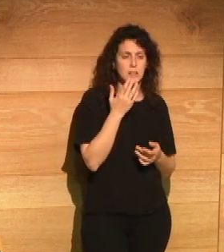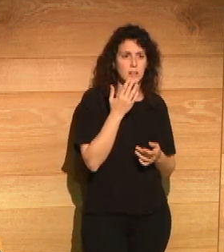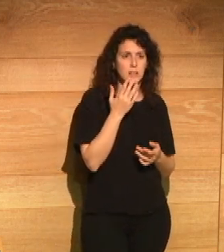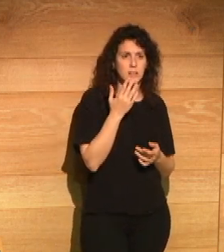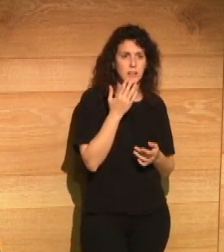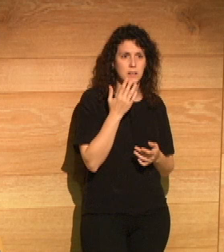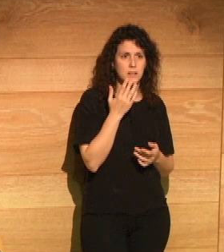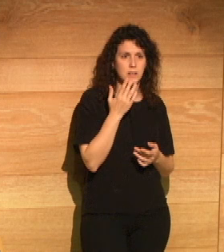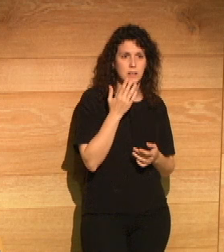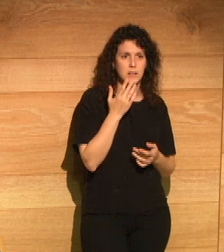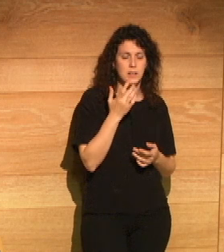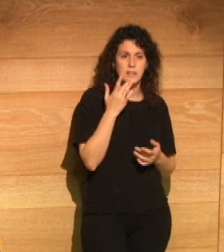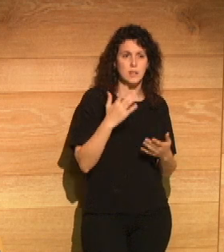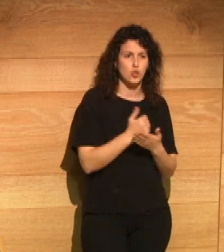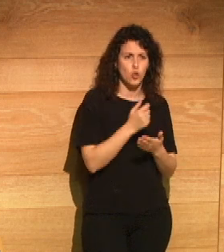también